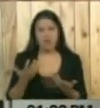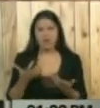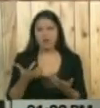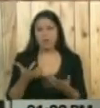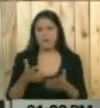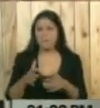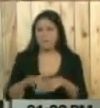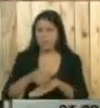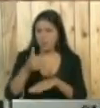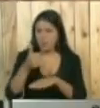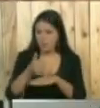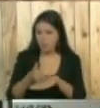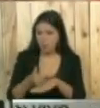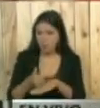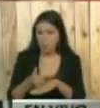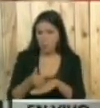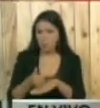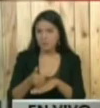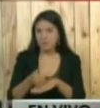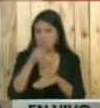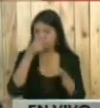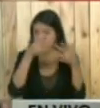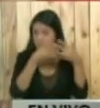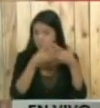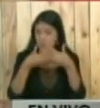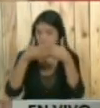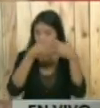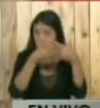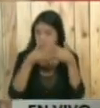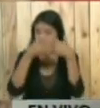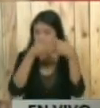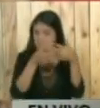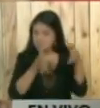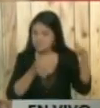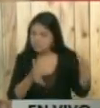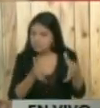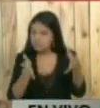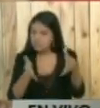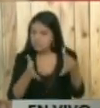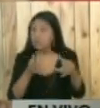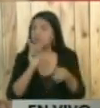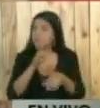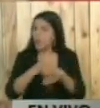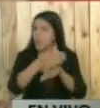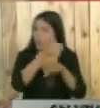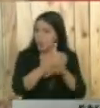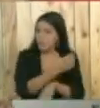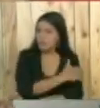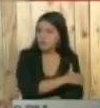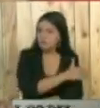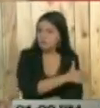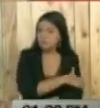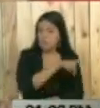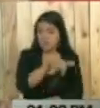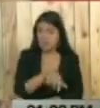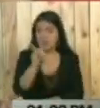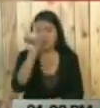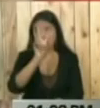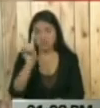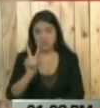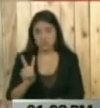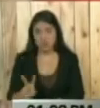inducidas por el Pentágono norteamericano y por la derecha maltrecha de este